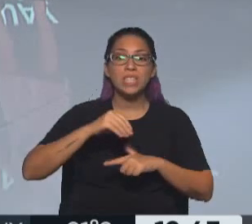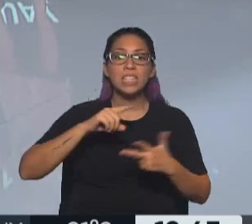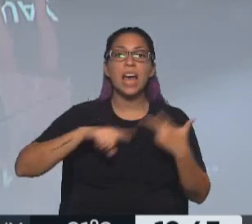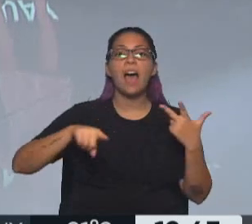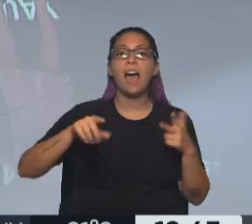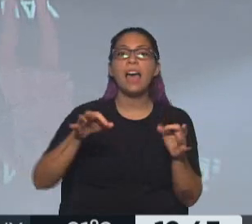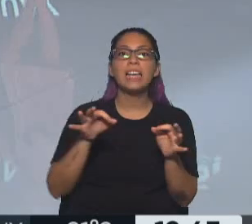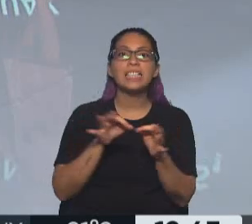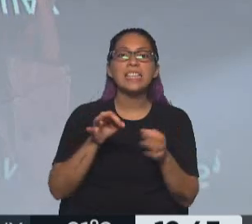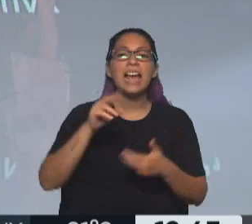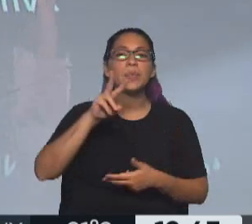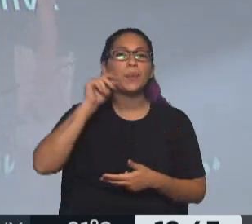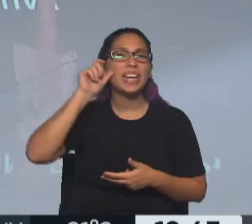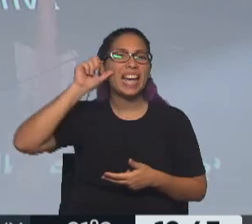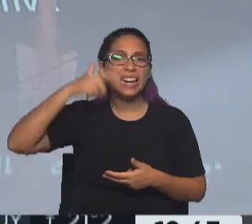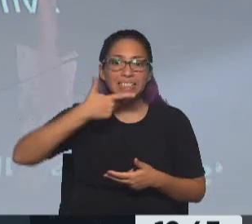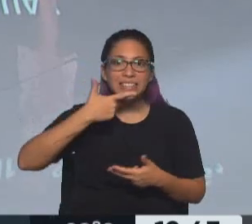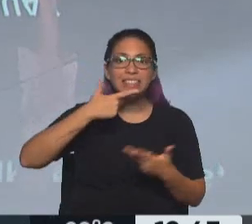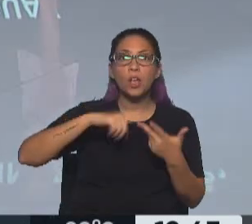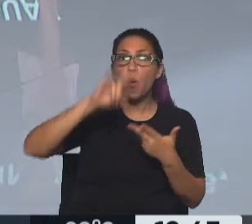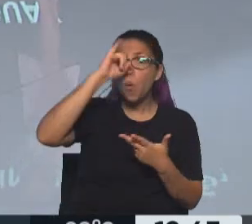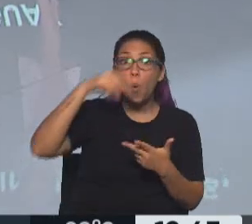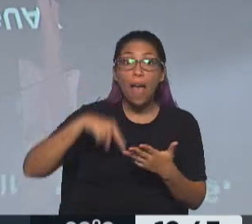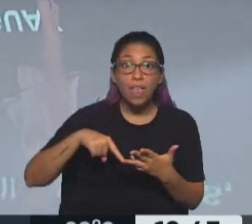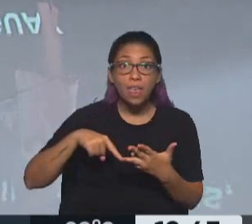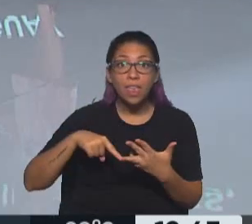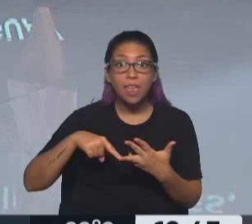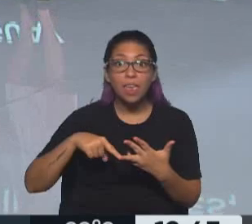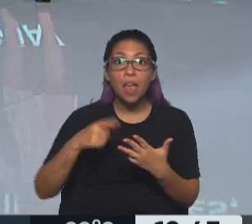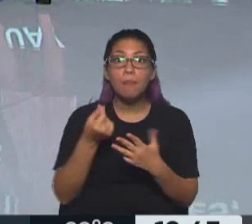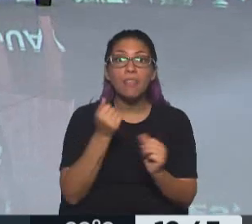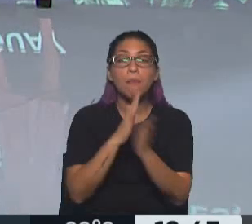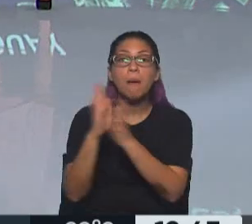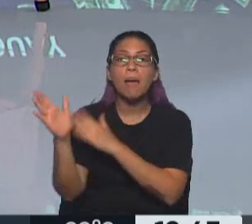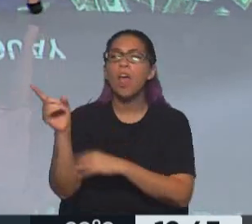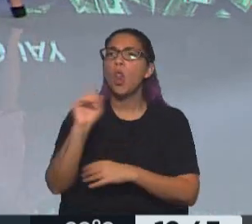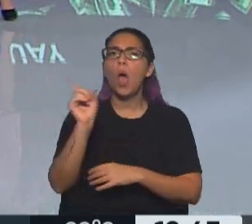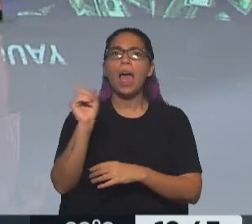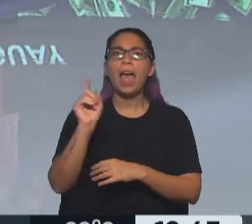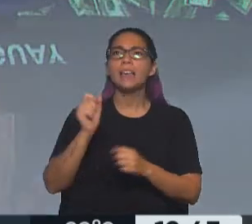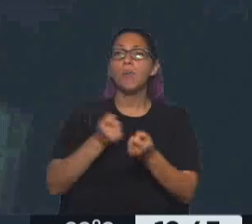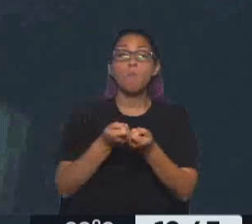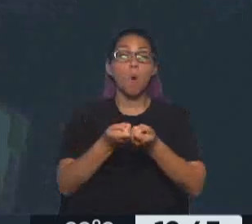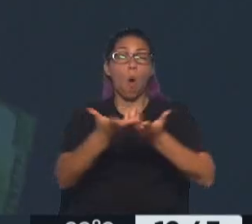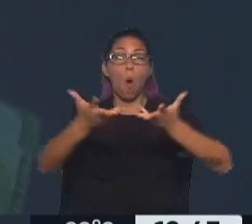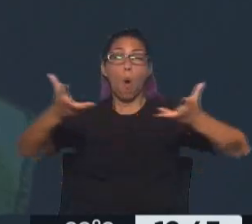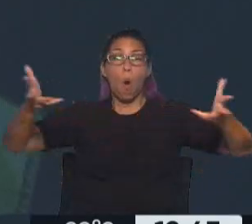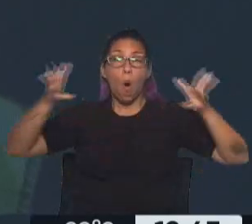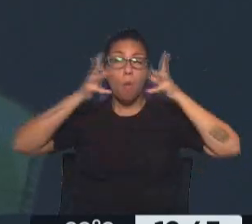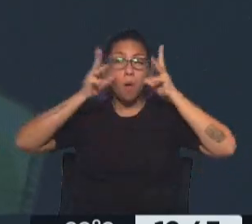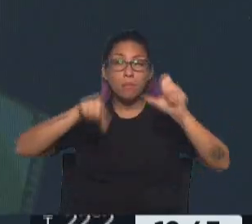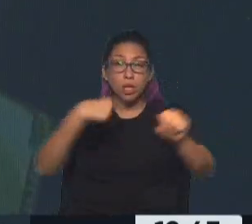que depende de la corona británica, y en Uruguay. Es decir, no hay un océano infinito, inmenso.